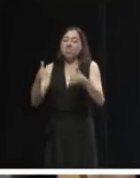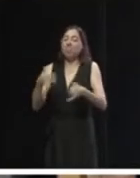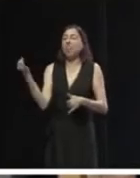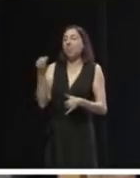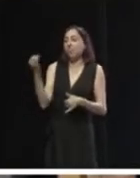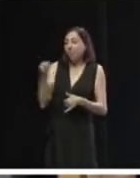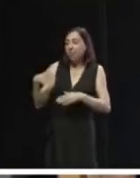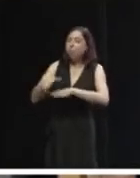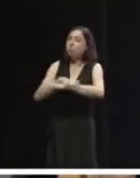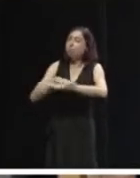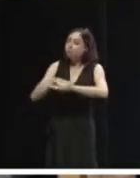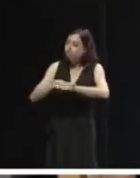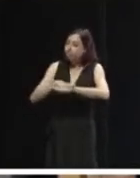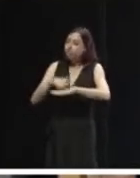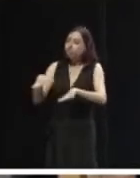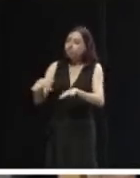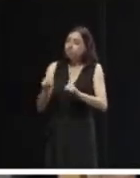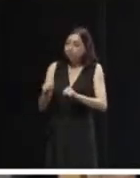ello